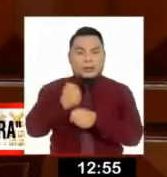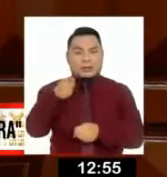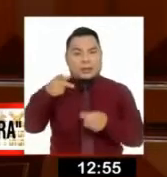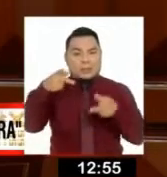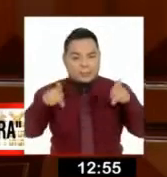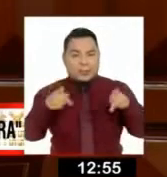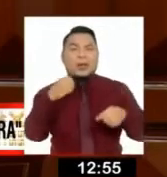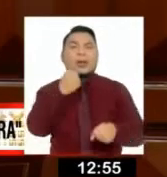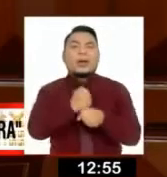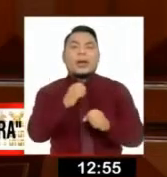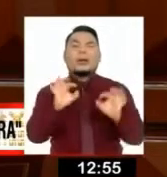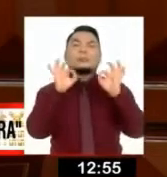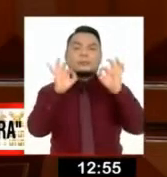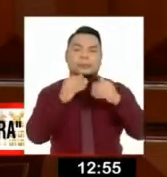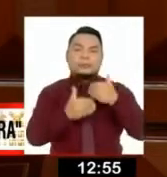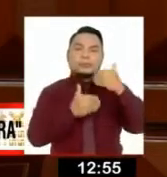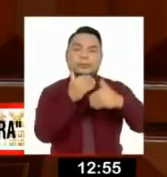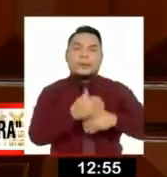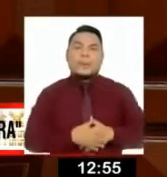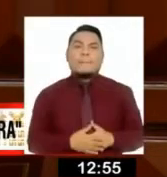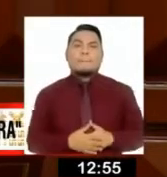permitiendo una gestión eficiente.